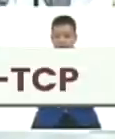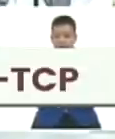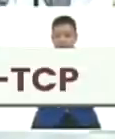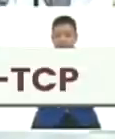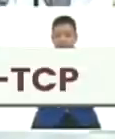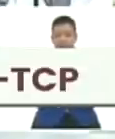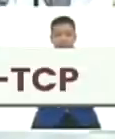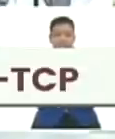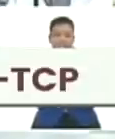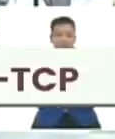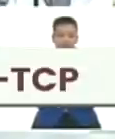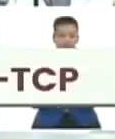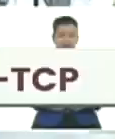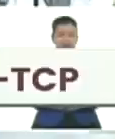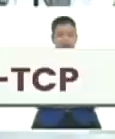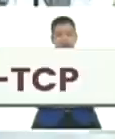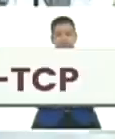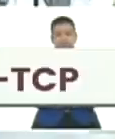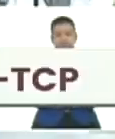le dicen